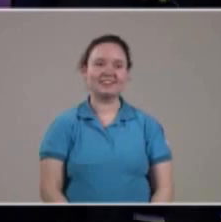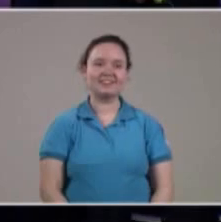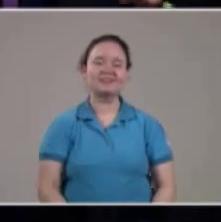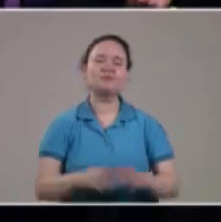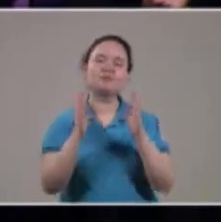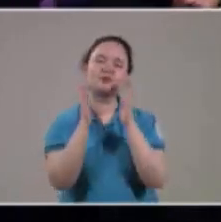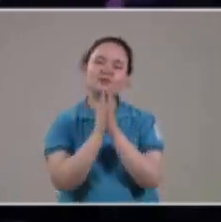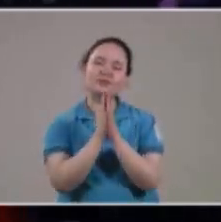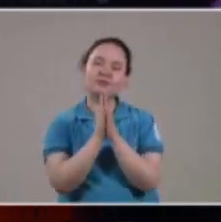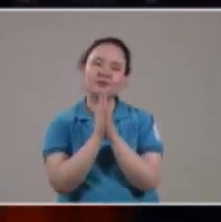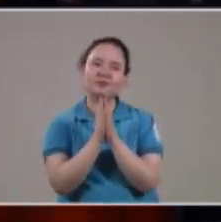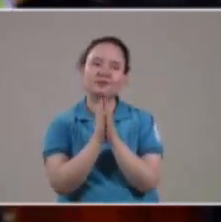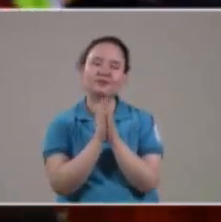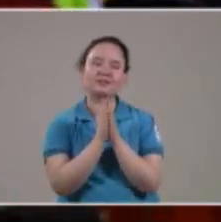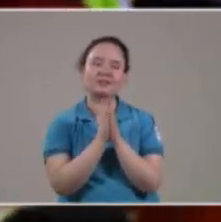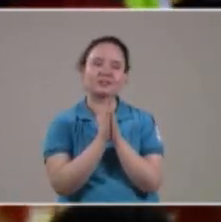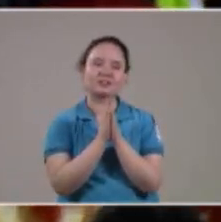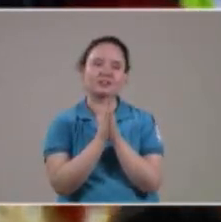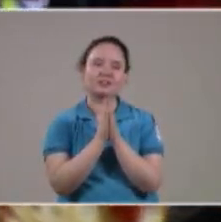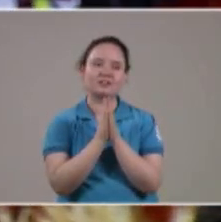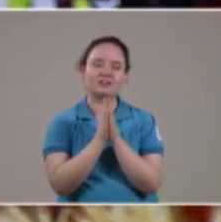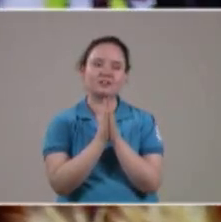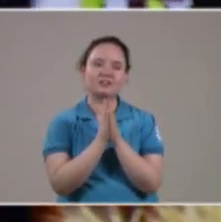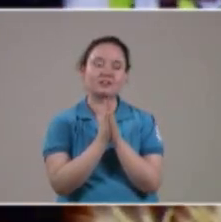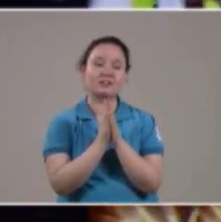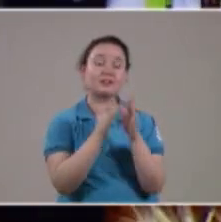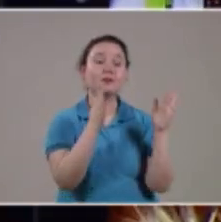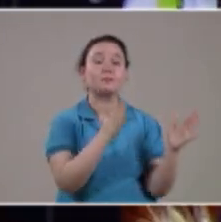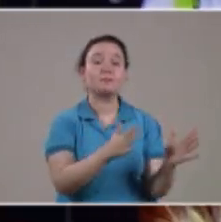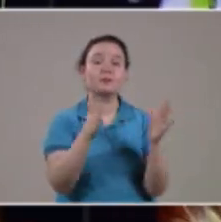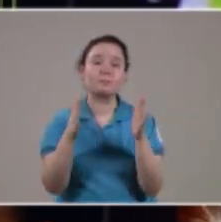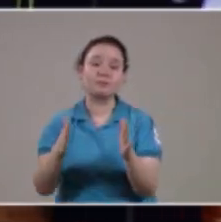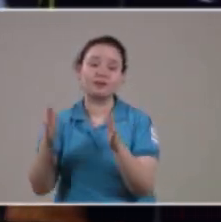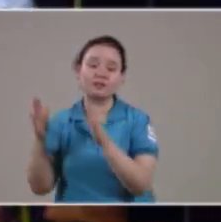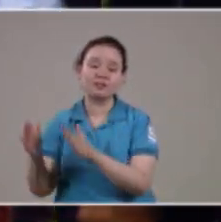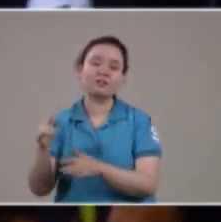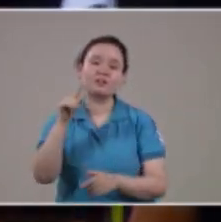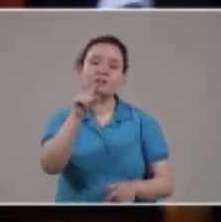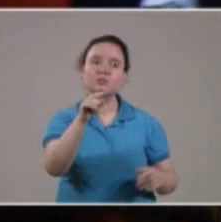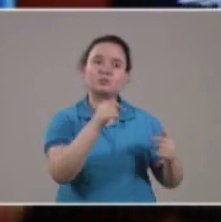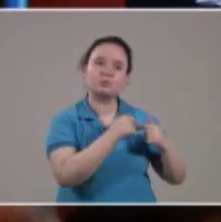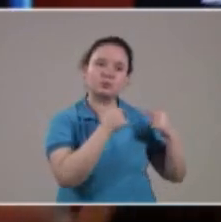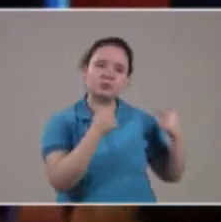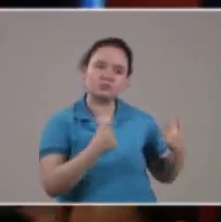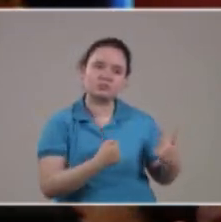Hazme el favor de preparar tu corazón